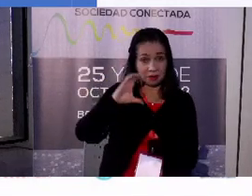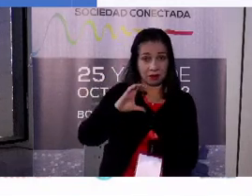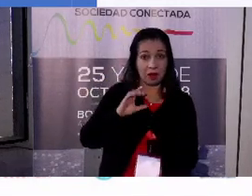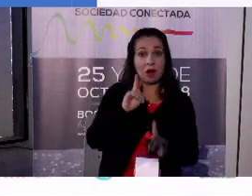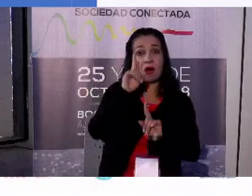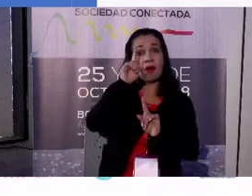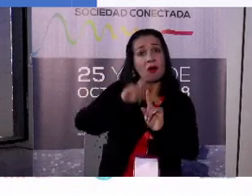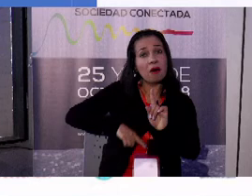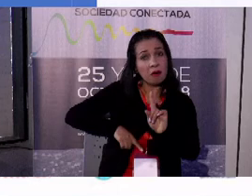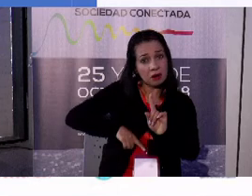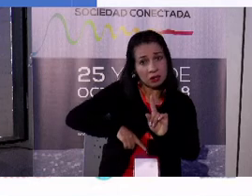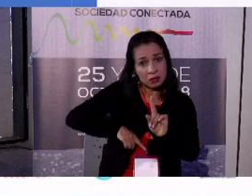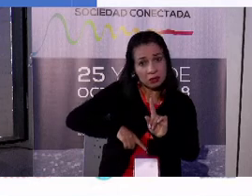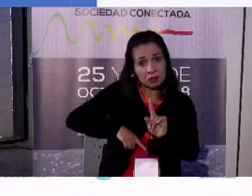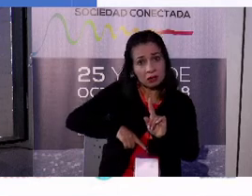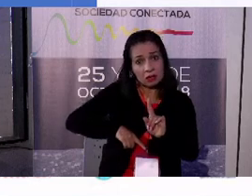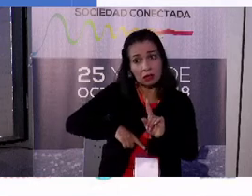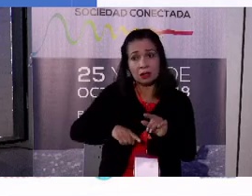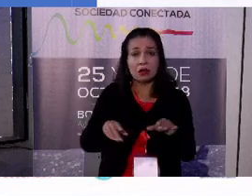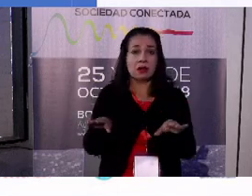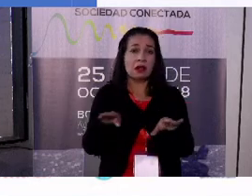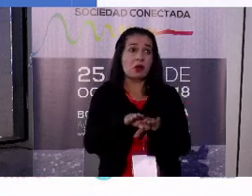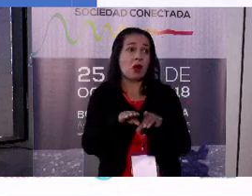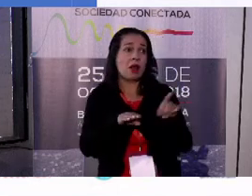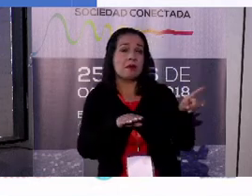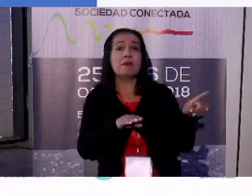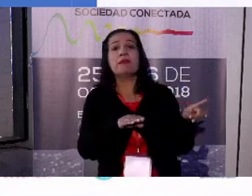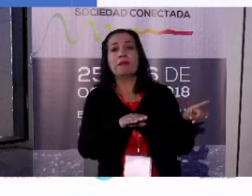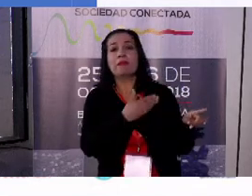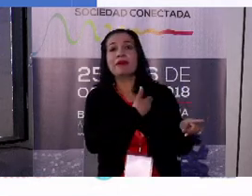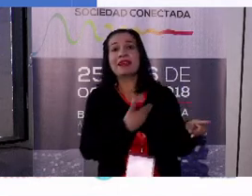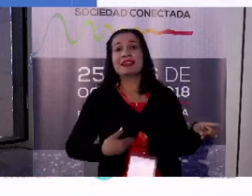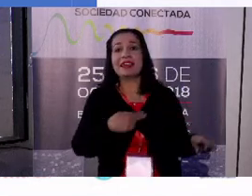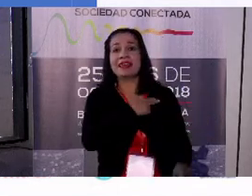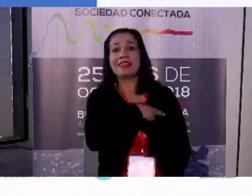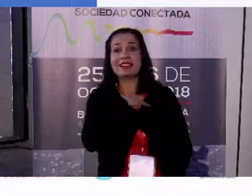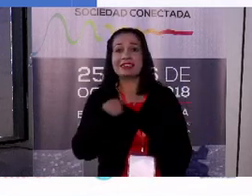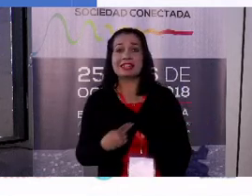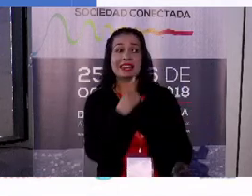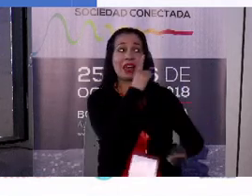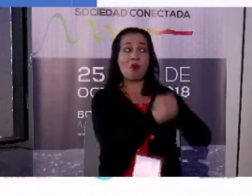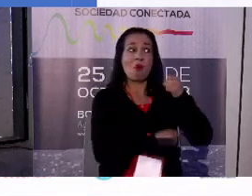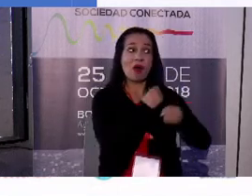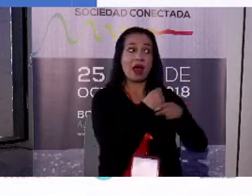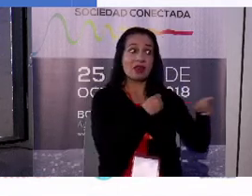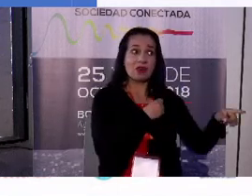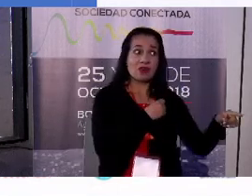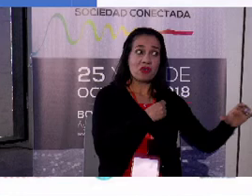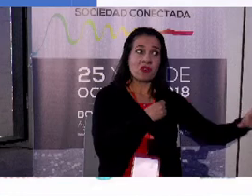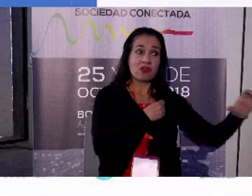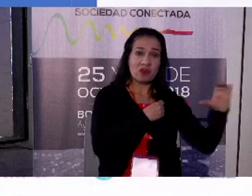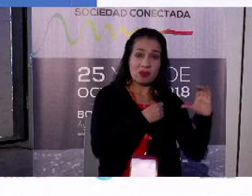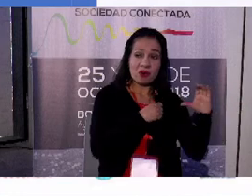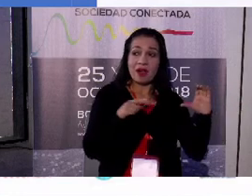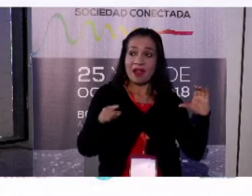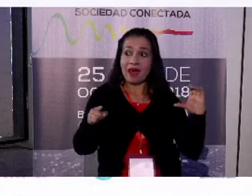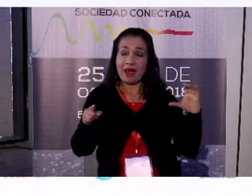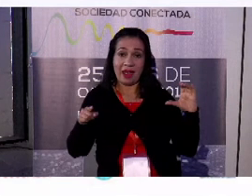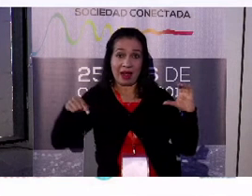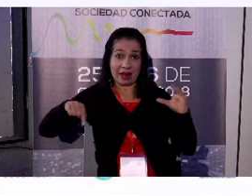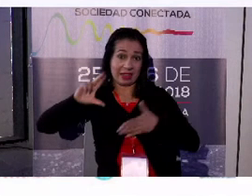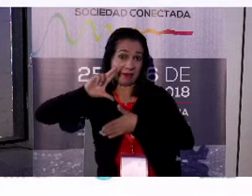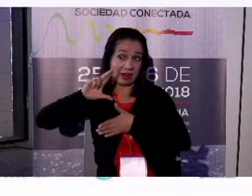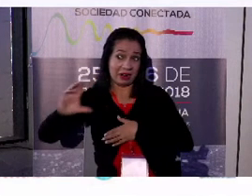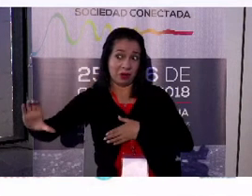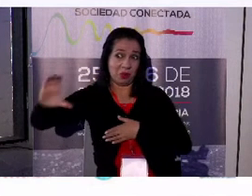un mes lo que se gana el presidente chino en todo el año es un presidente muy cómico búsquenlo por ahí lo van a encontrar